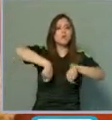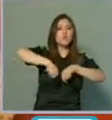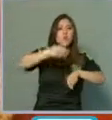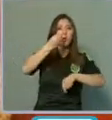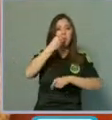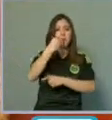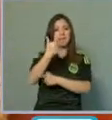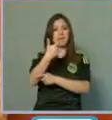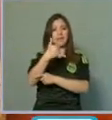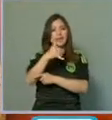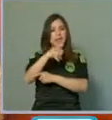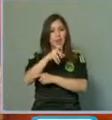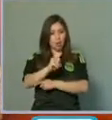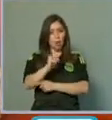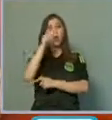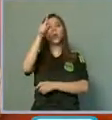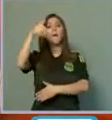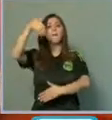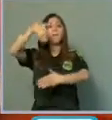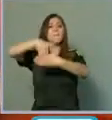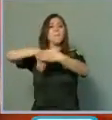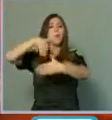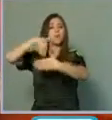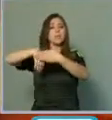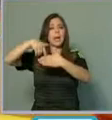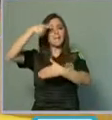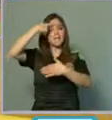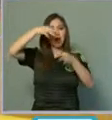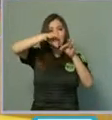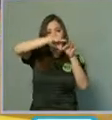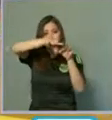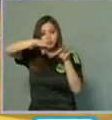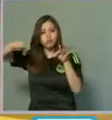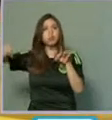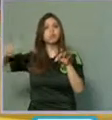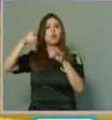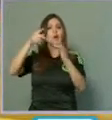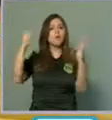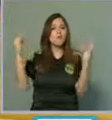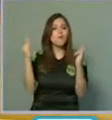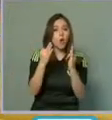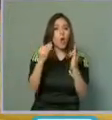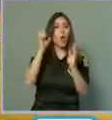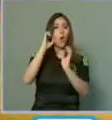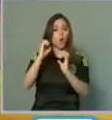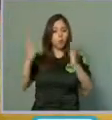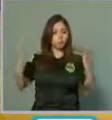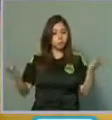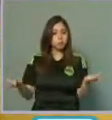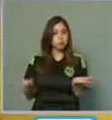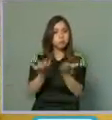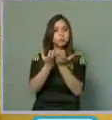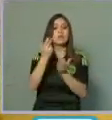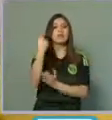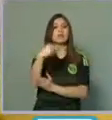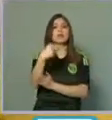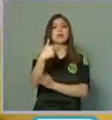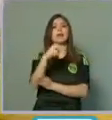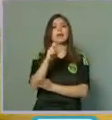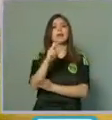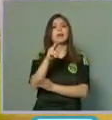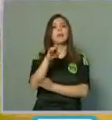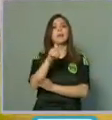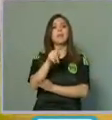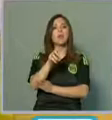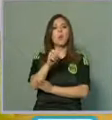metes en una bolsa específica para refrigeración o en un contenedor, Recipiente. pero que sea hermético para que no tenga